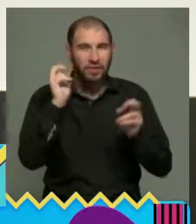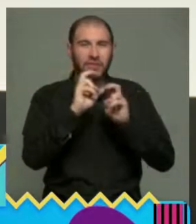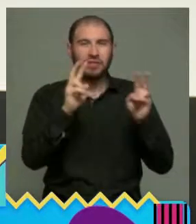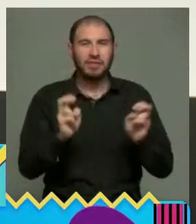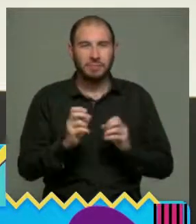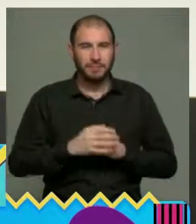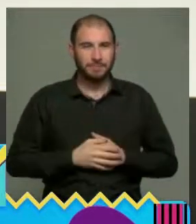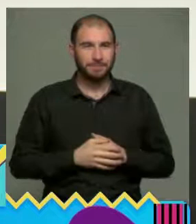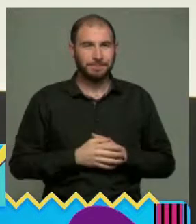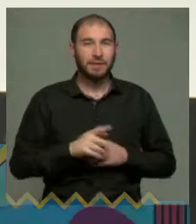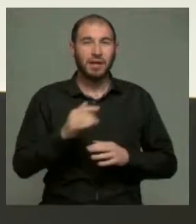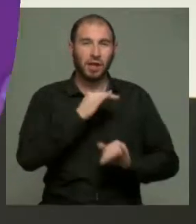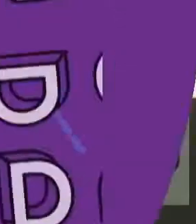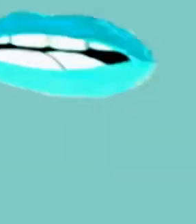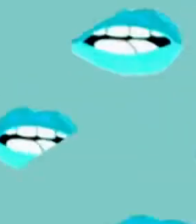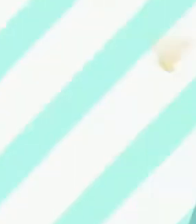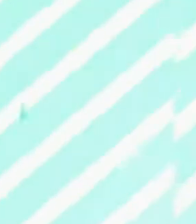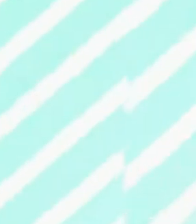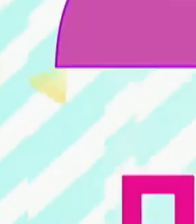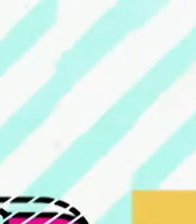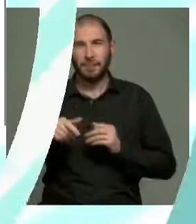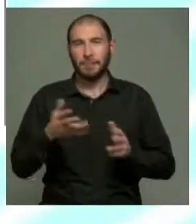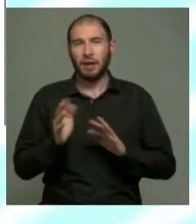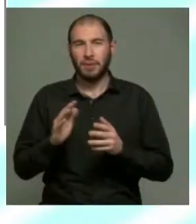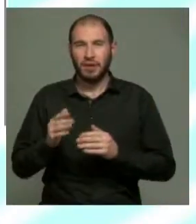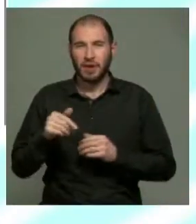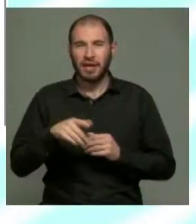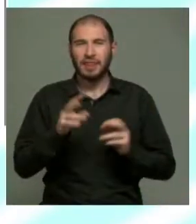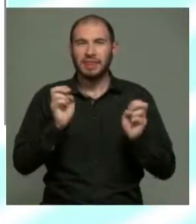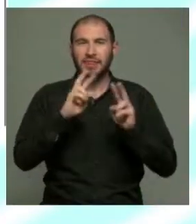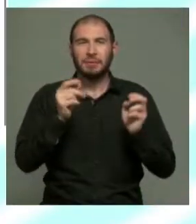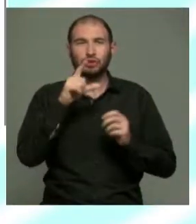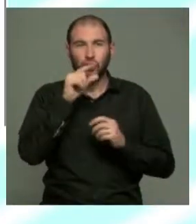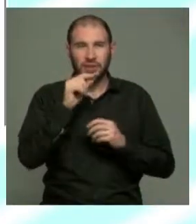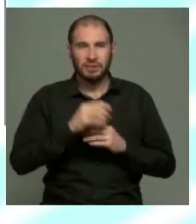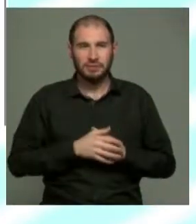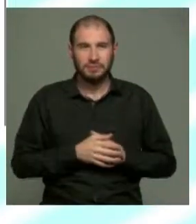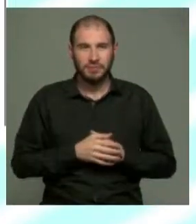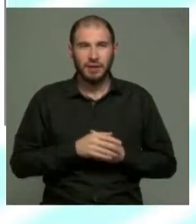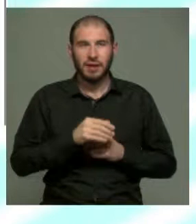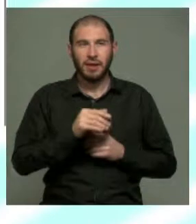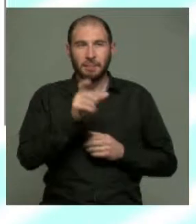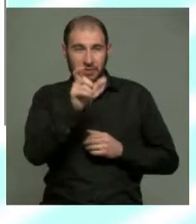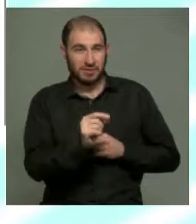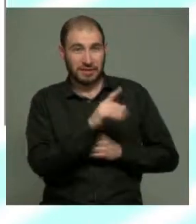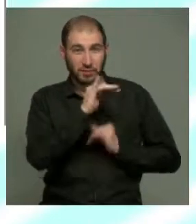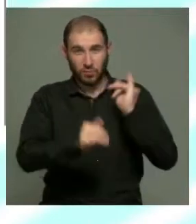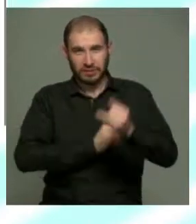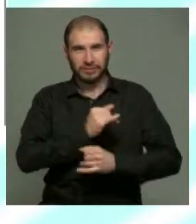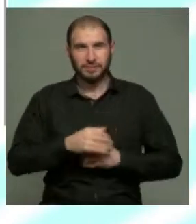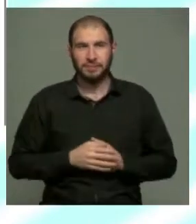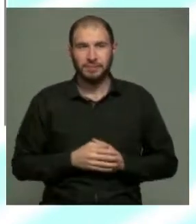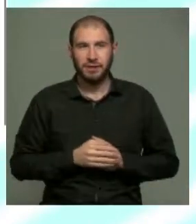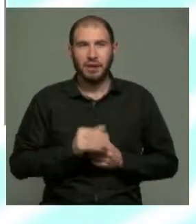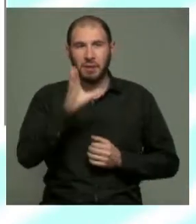temática. Vamos a desarrollar lo que se ha visto por lo menos en la parte de Twitter. Esta persona dice: